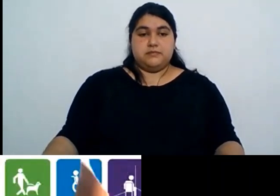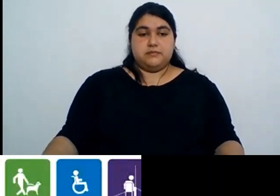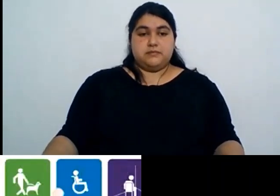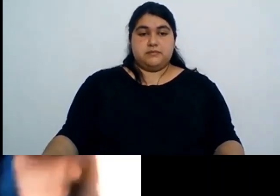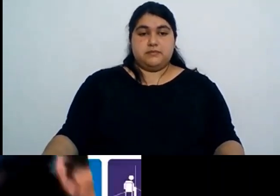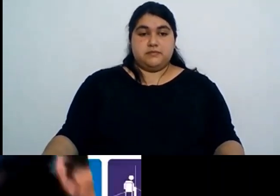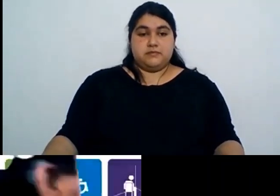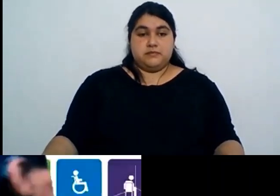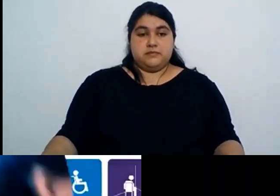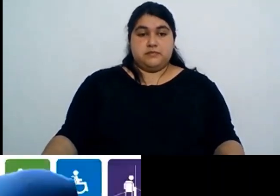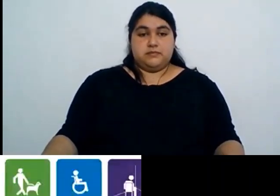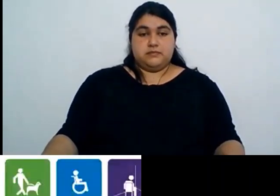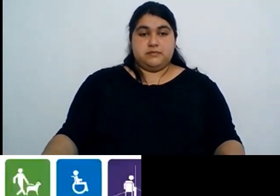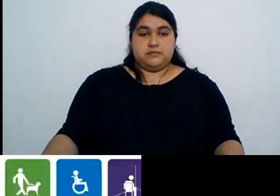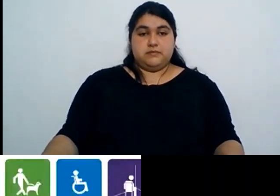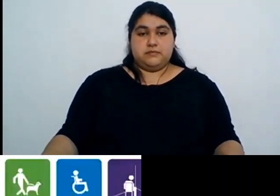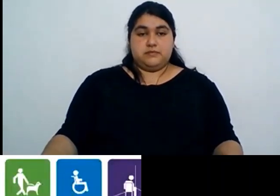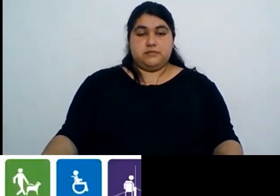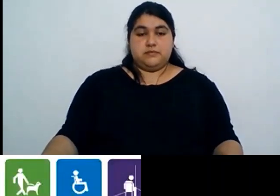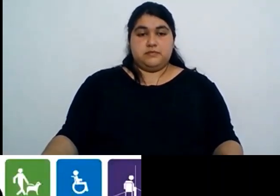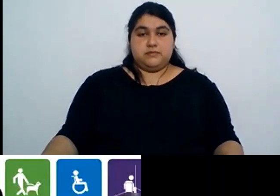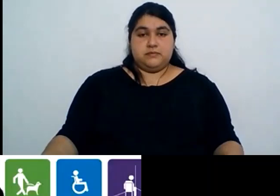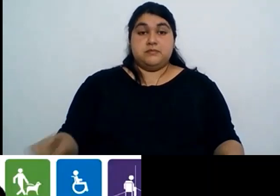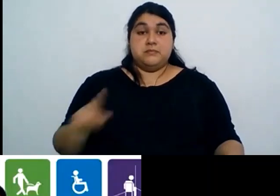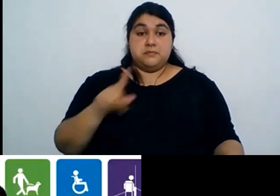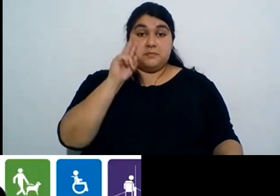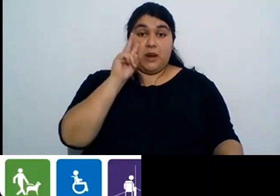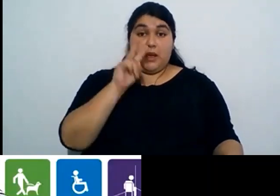Ahí pueden ver. Como pueden ver,